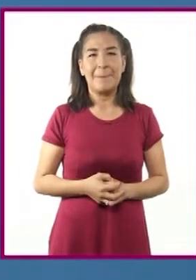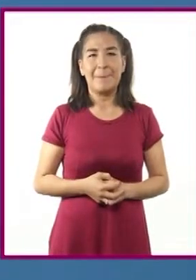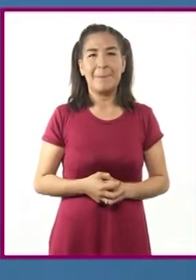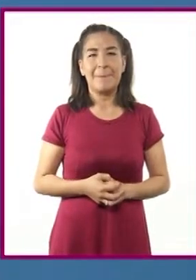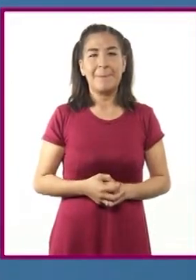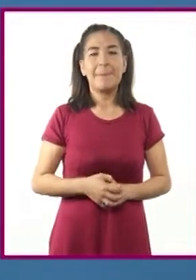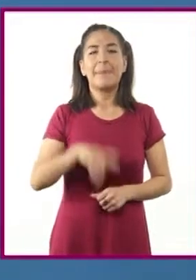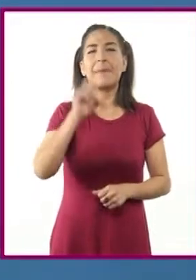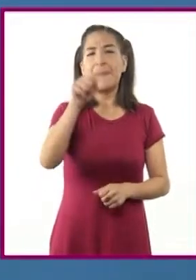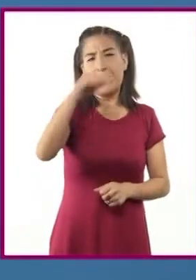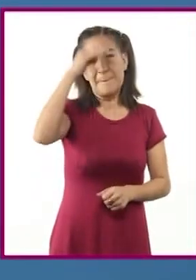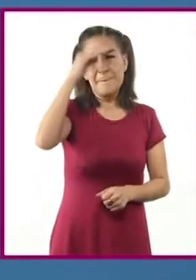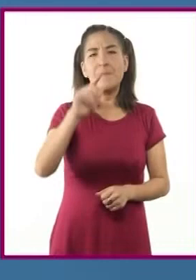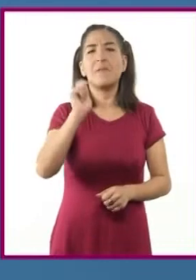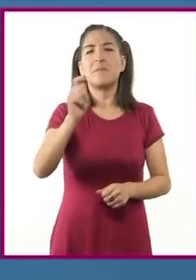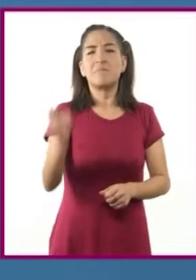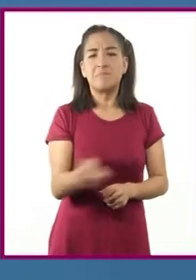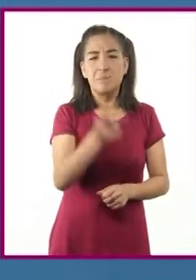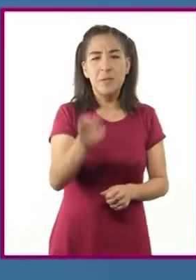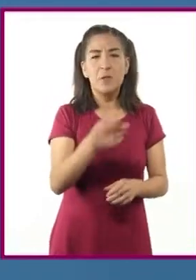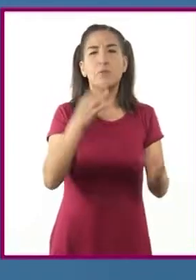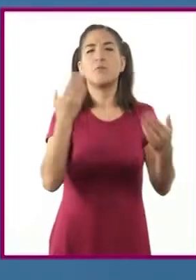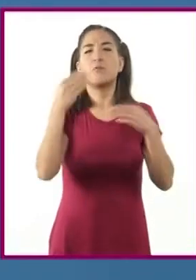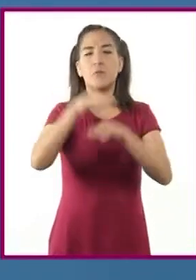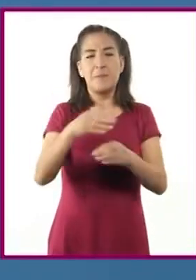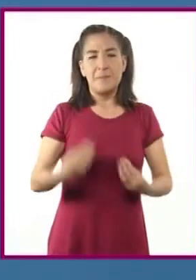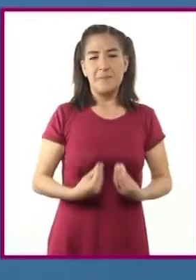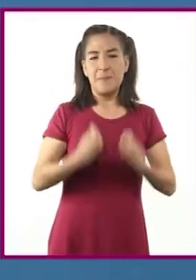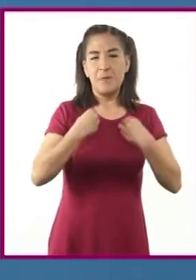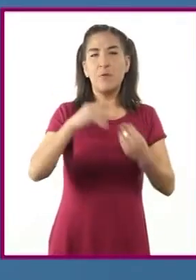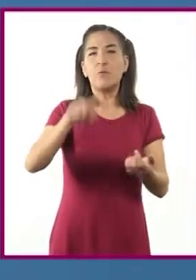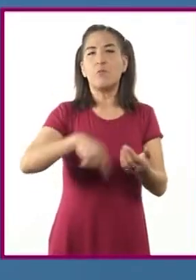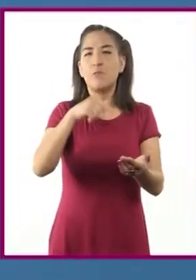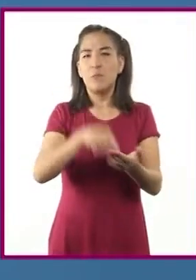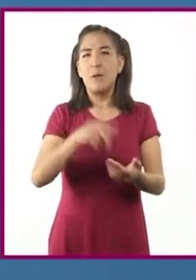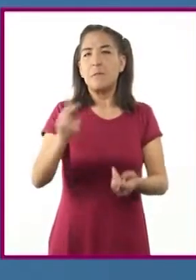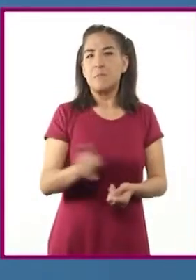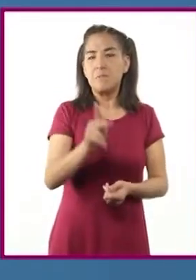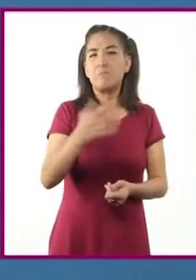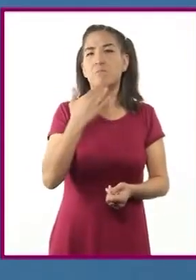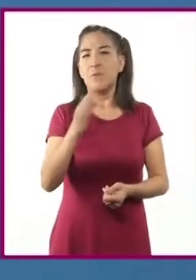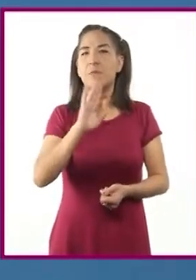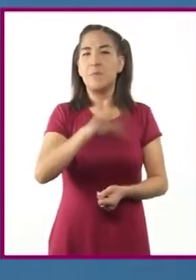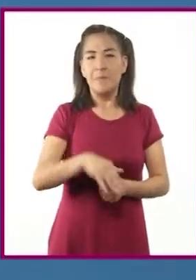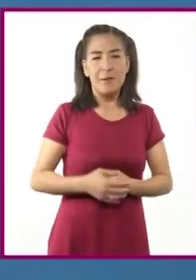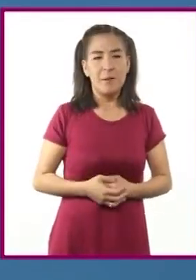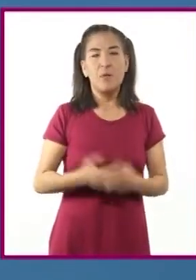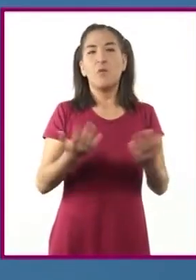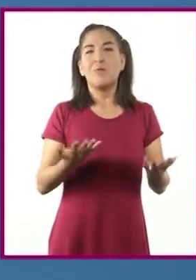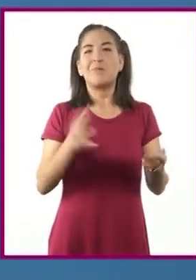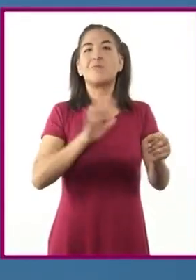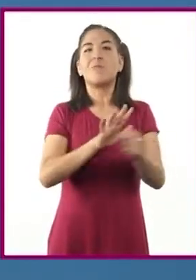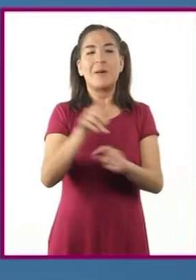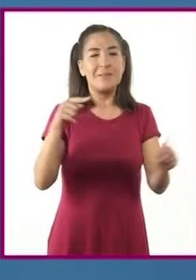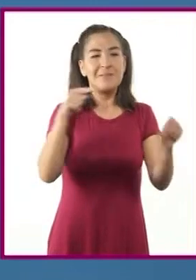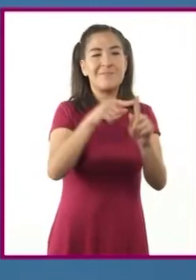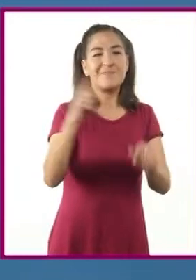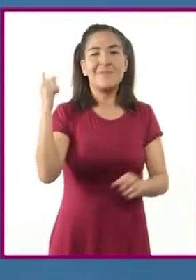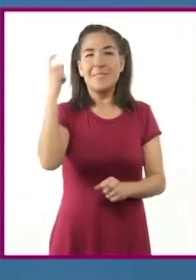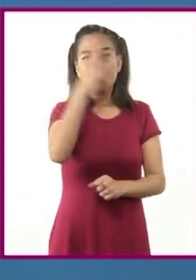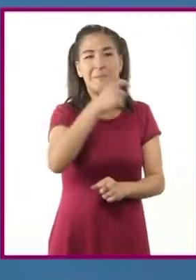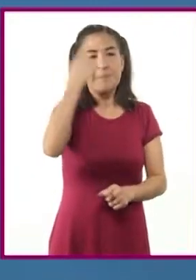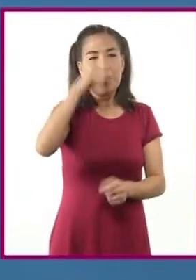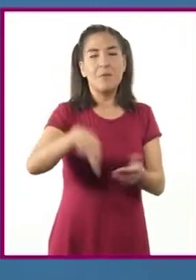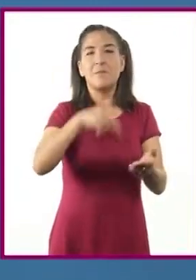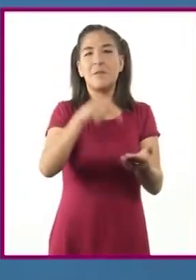preguntado qué ventajas y desventajas hay de vivir en los espacios rurales? ¿O qué retos se enfrentan los habitantes en